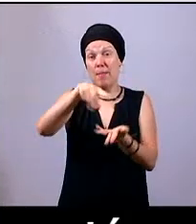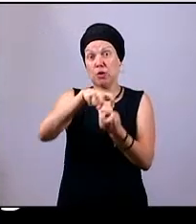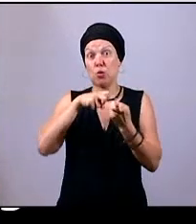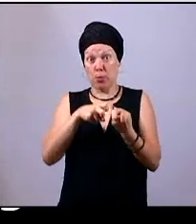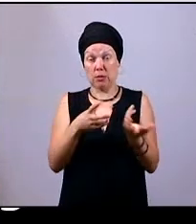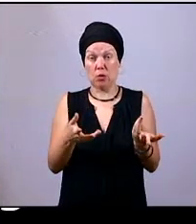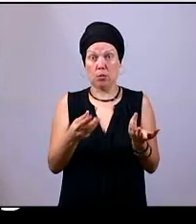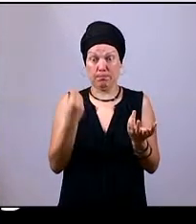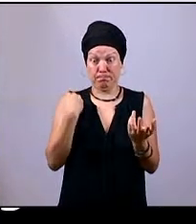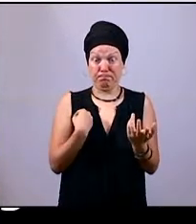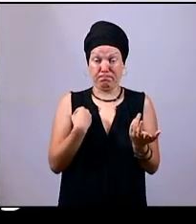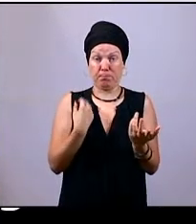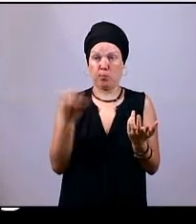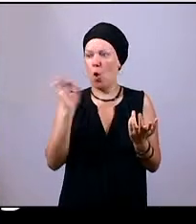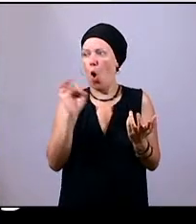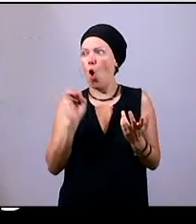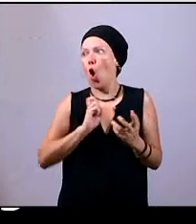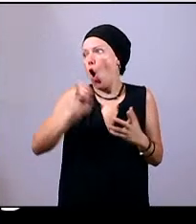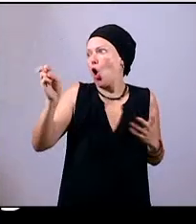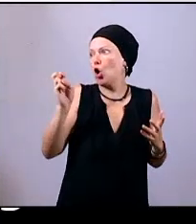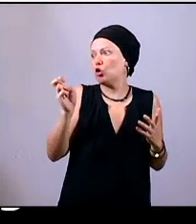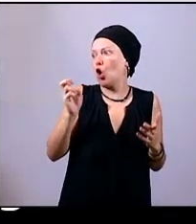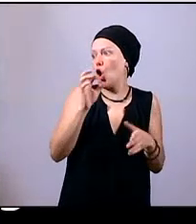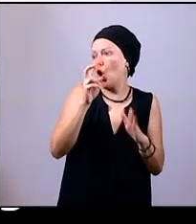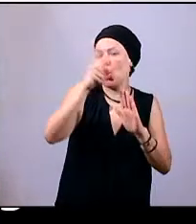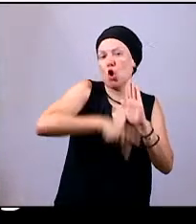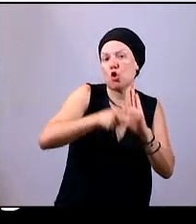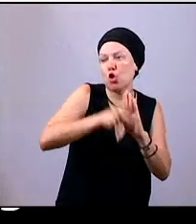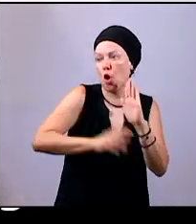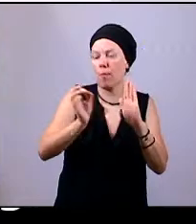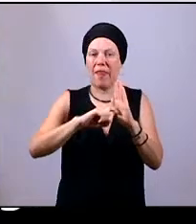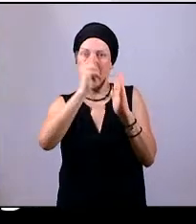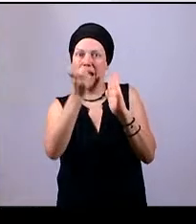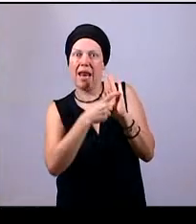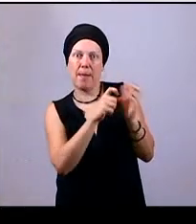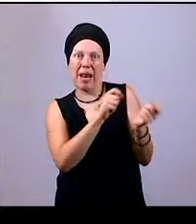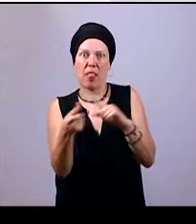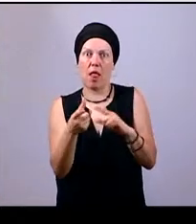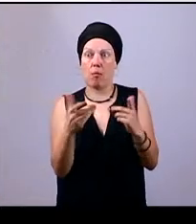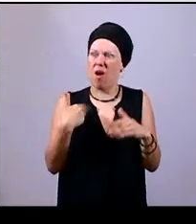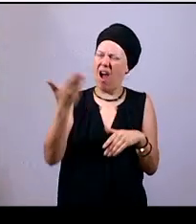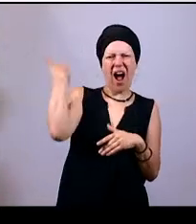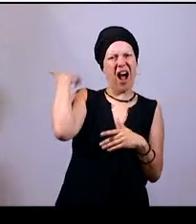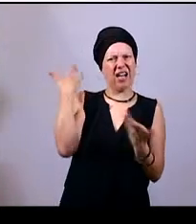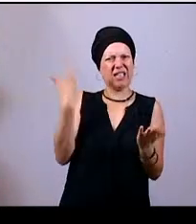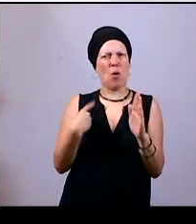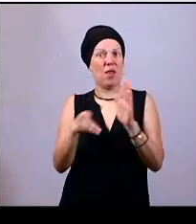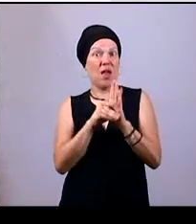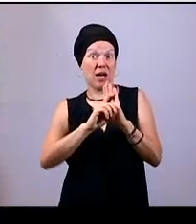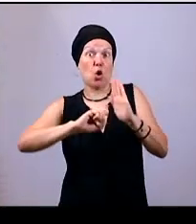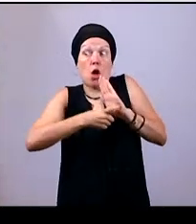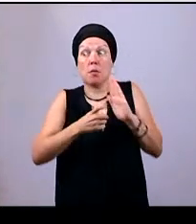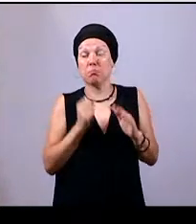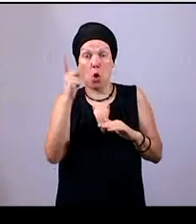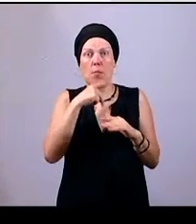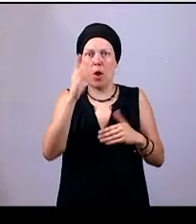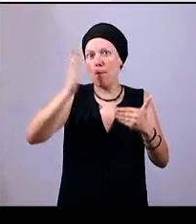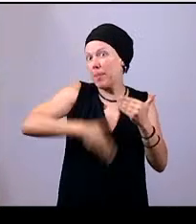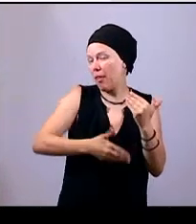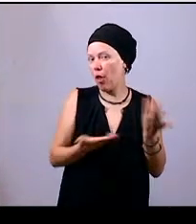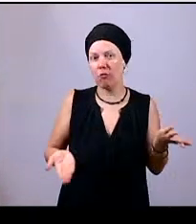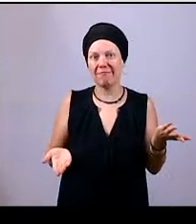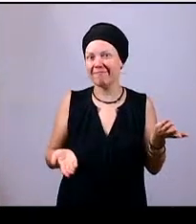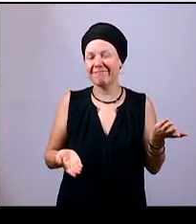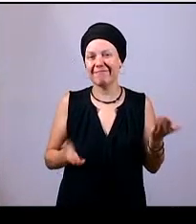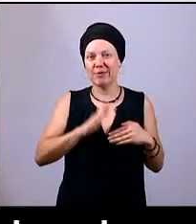entregas a cuenta o con otra disposición normativa con rango de ley, lo podían haber hecho antes con un decreto ley en plazo, nosotros